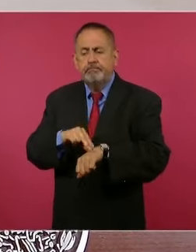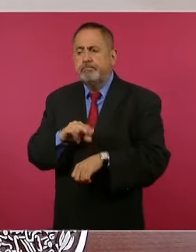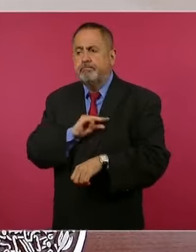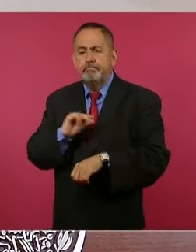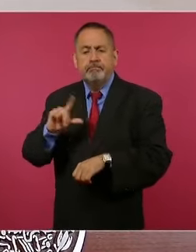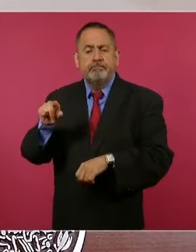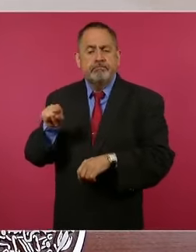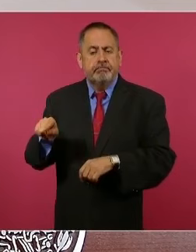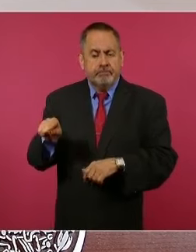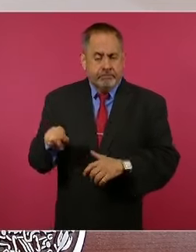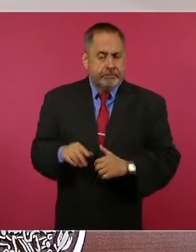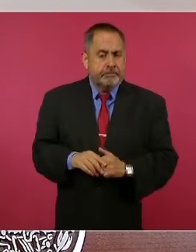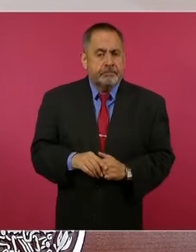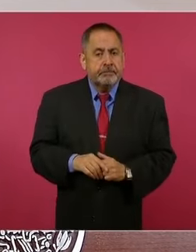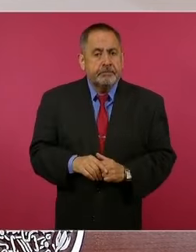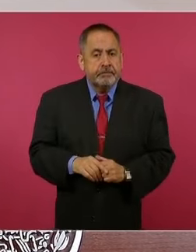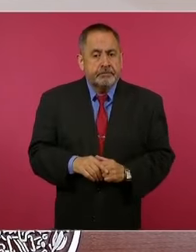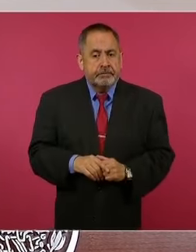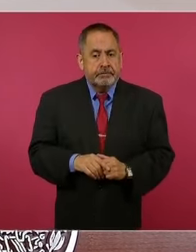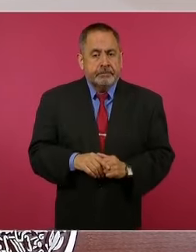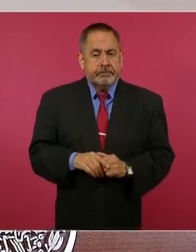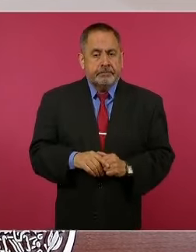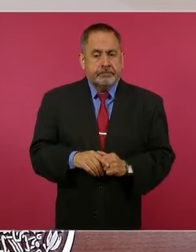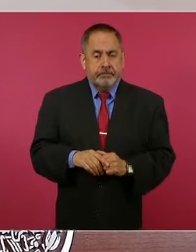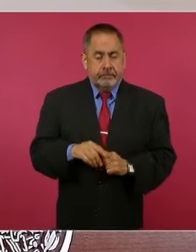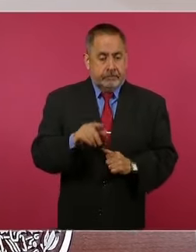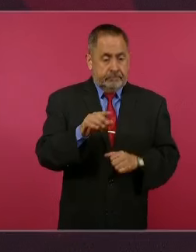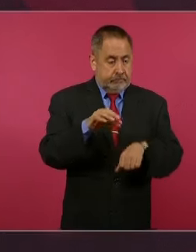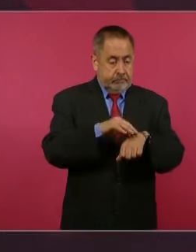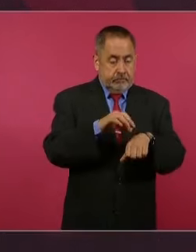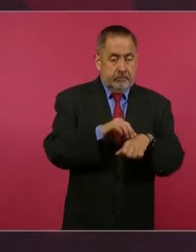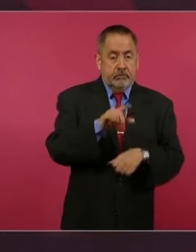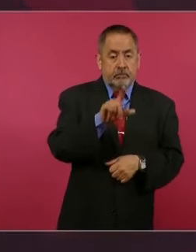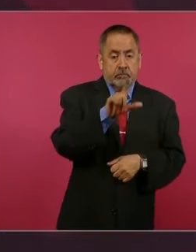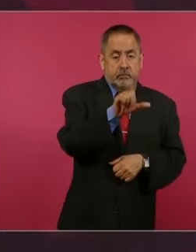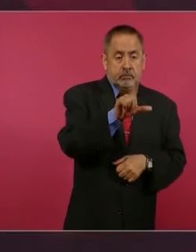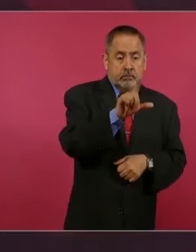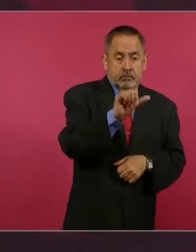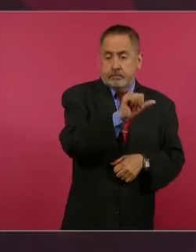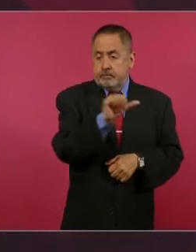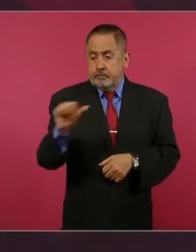médico de lunes a